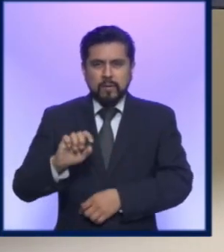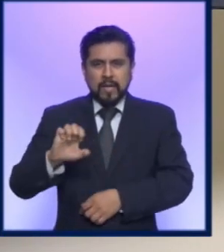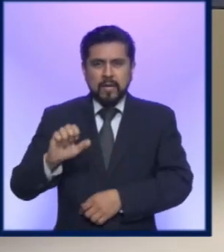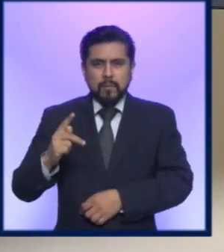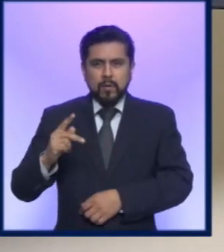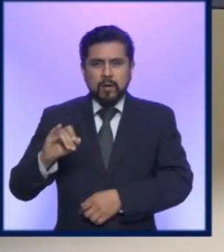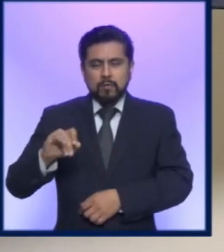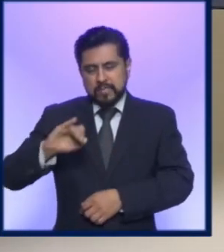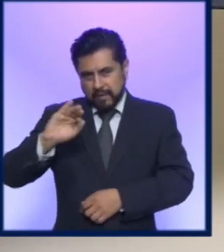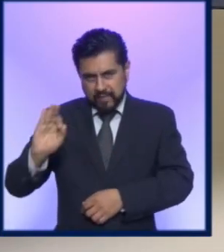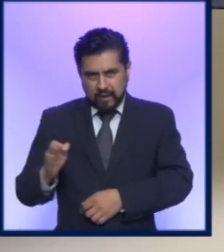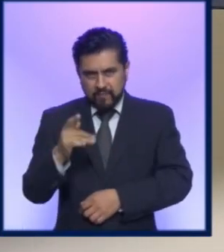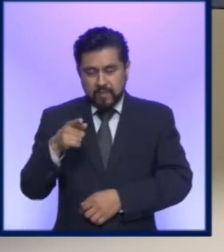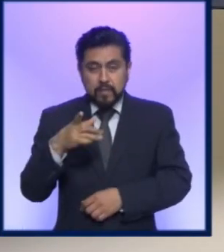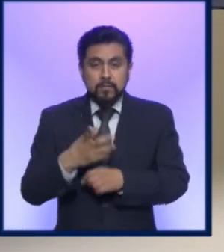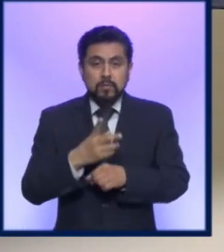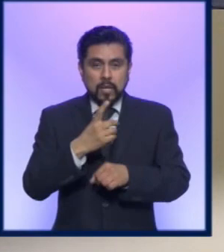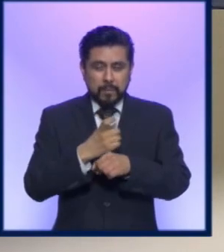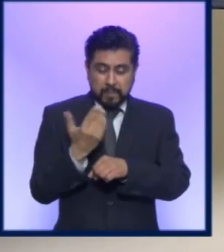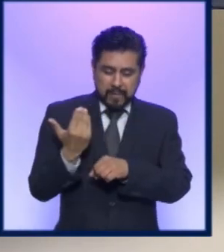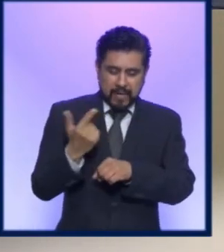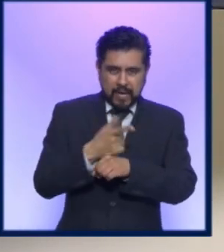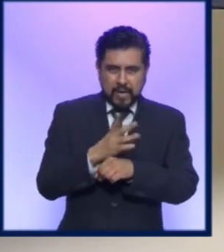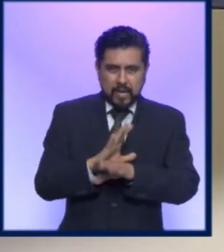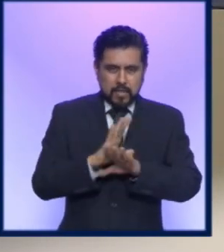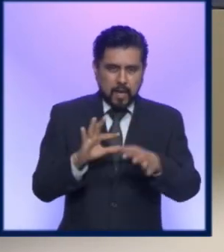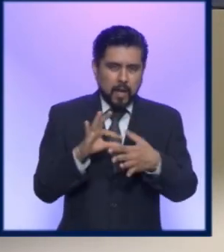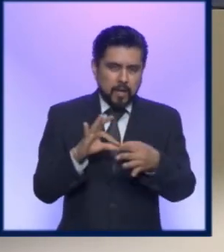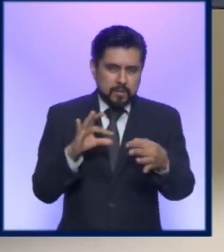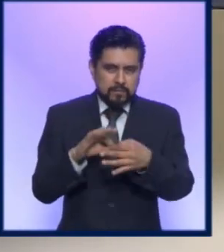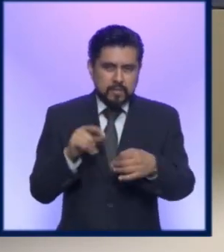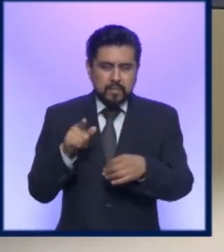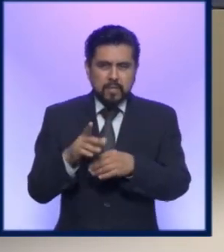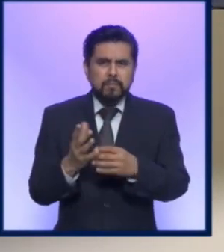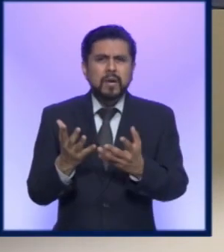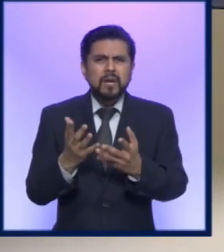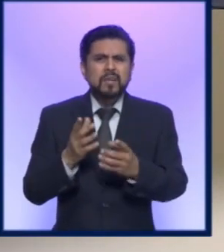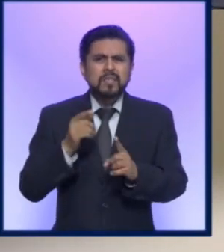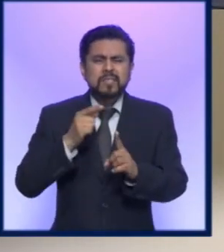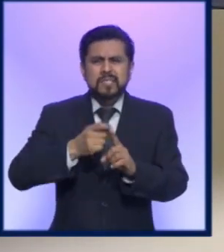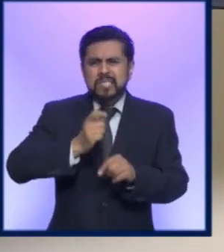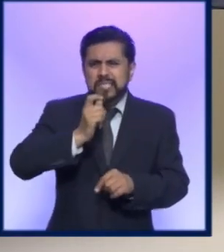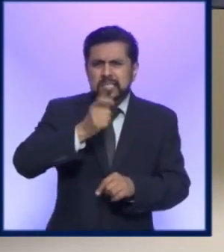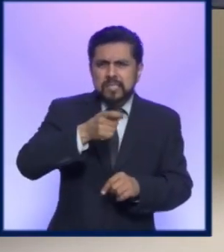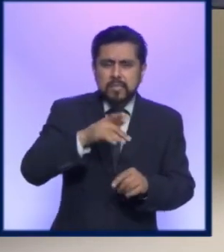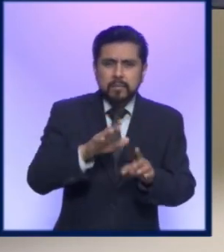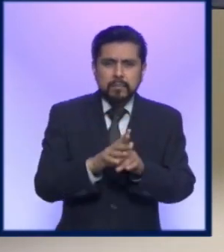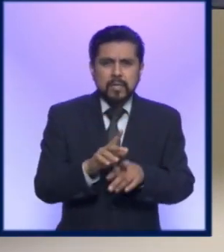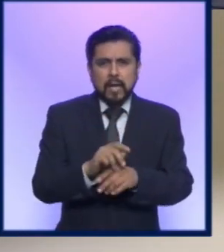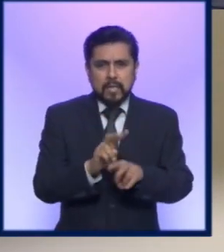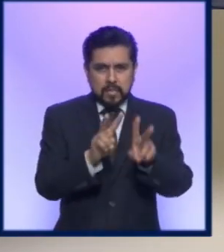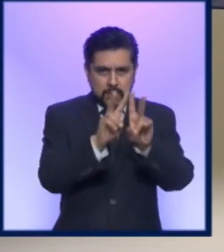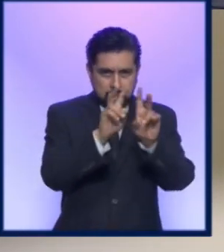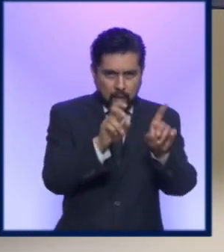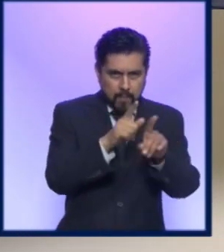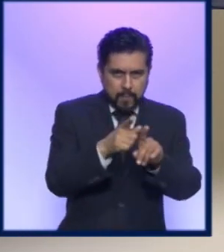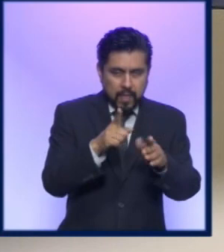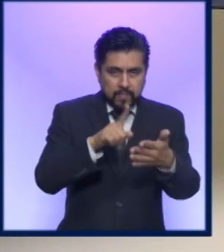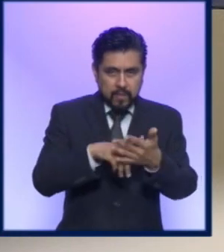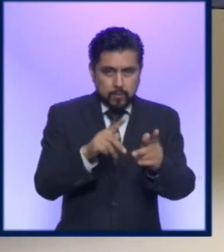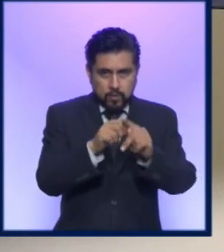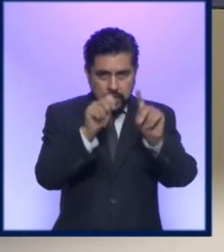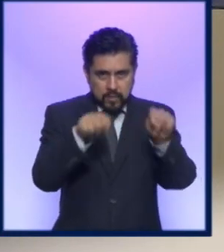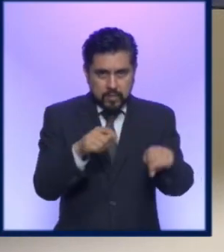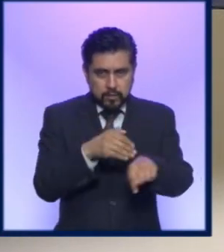federación ya en la primera sección del programa comentábamos En qué consistía verdad Carmelo el rubro y el texto de la tesis